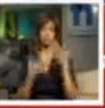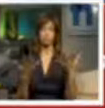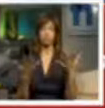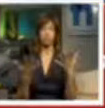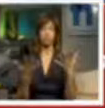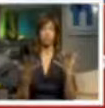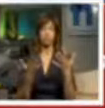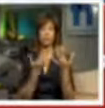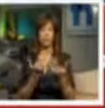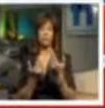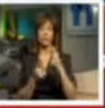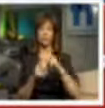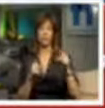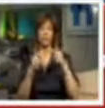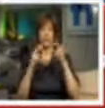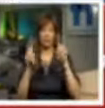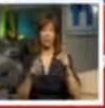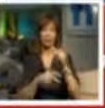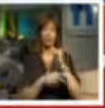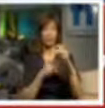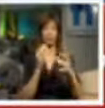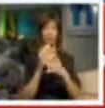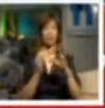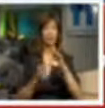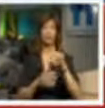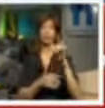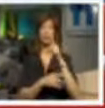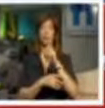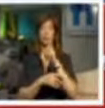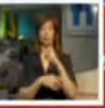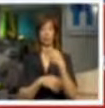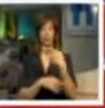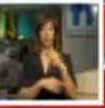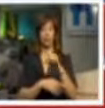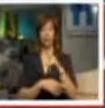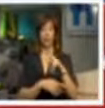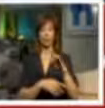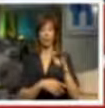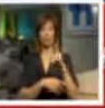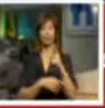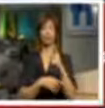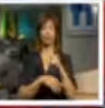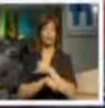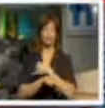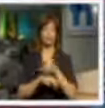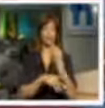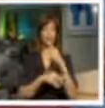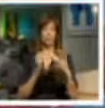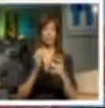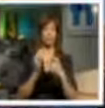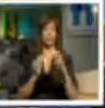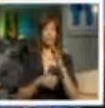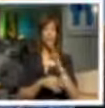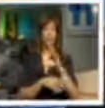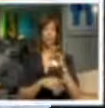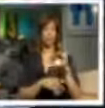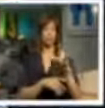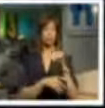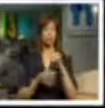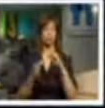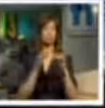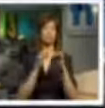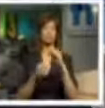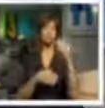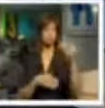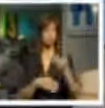clic hoy que ha anunciado ya a través de las redes y de que él morrison nuestro ingeniero en techno cuénteme